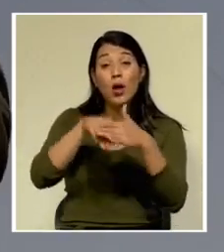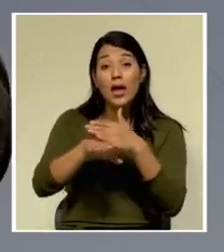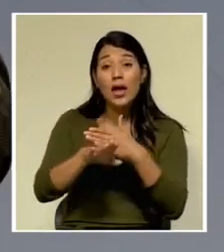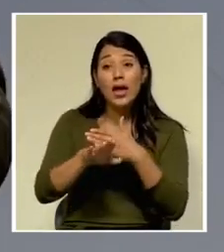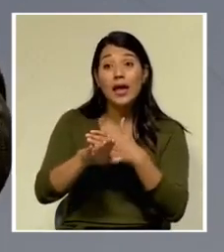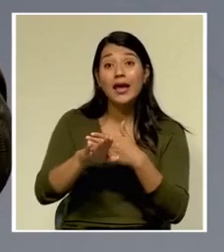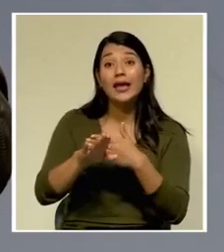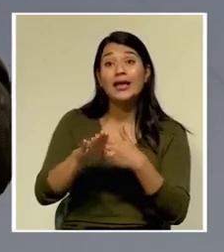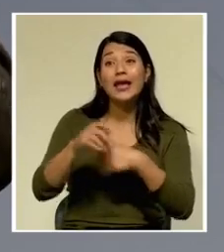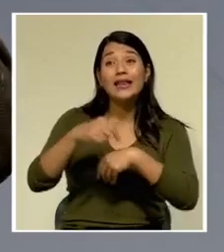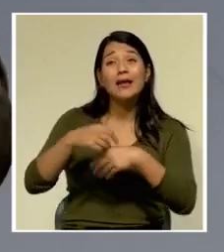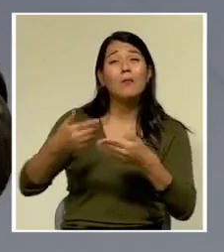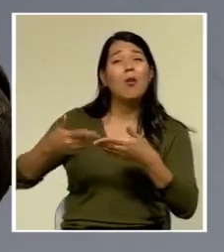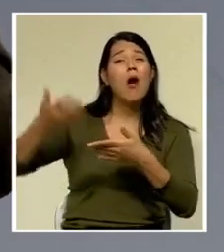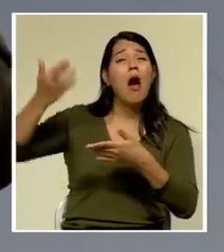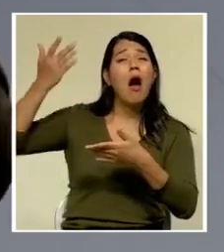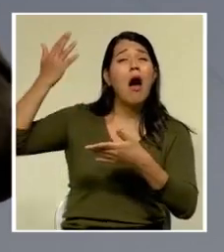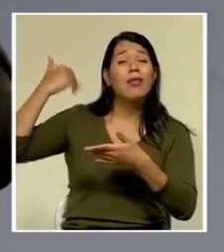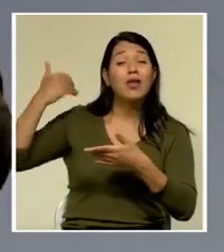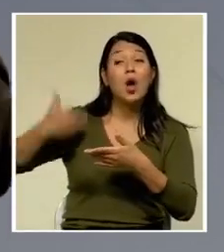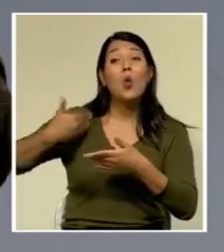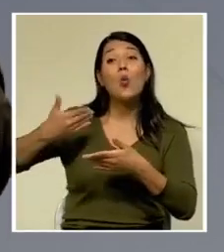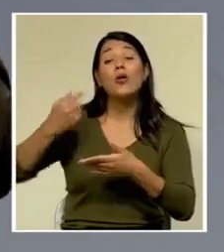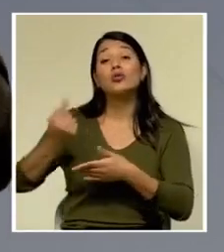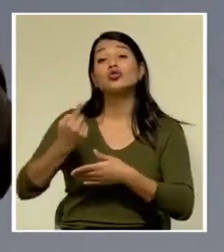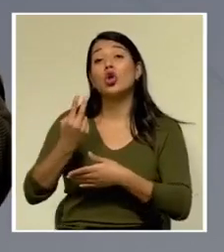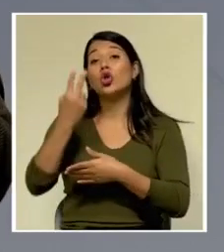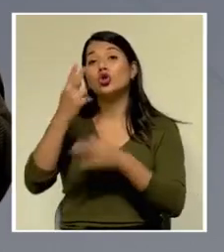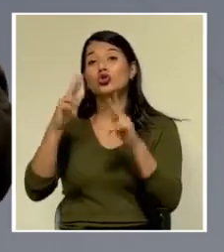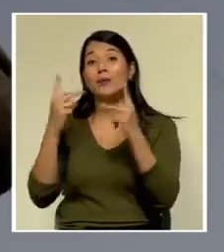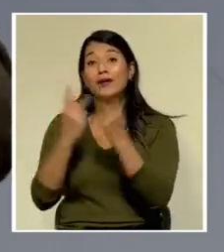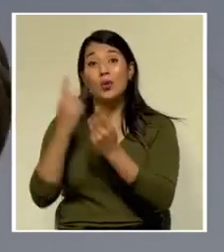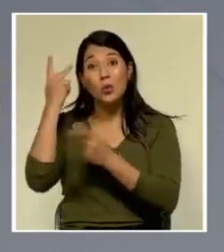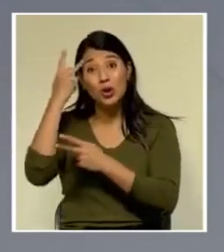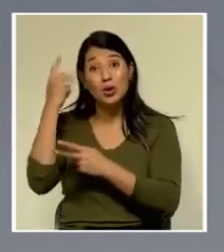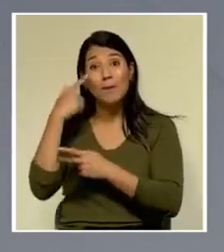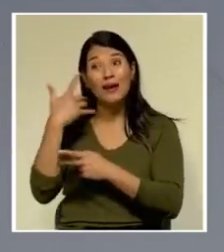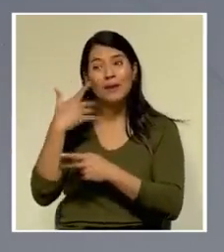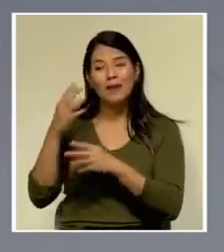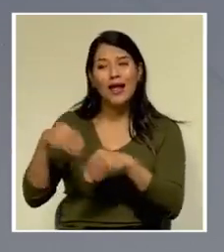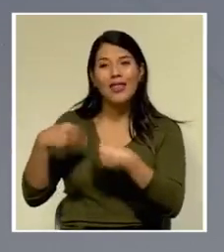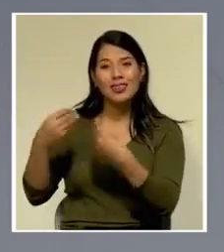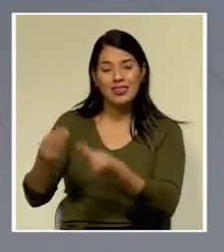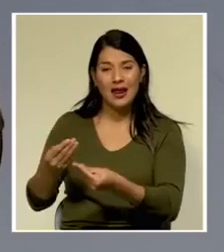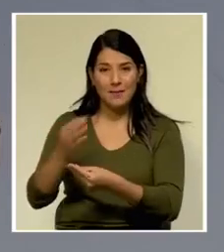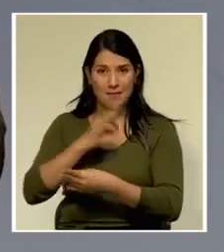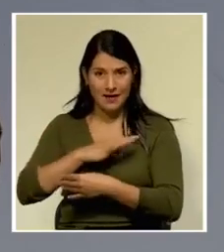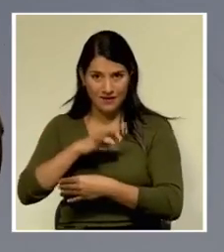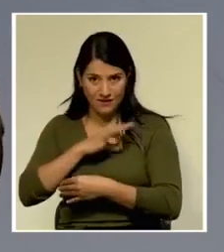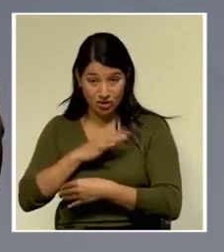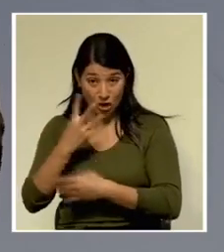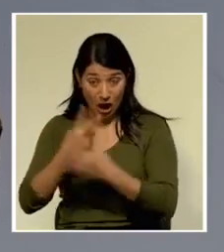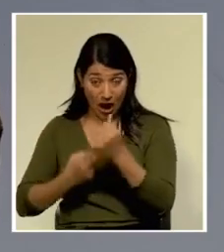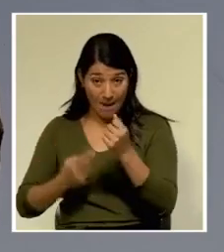del bipartidismo para beneficiar a esos 2 partidos políticos, y resulta que los cambios en el